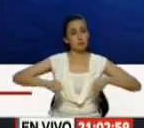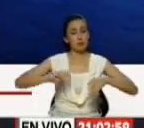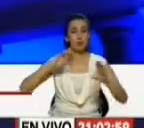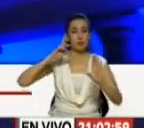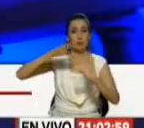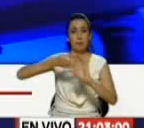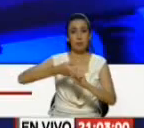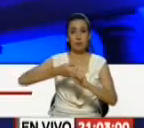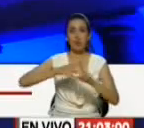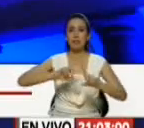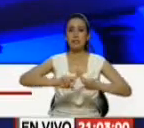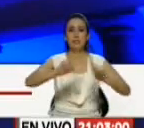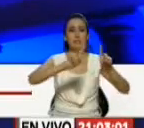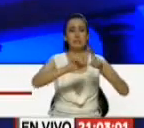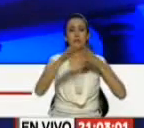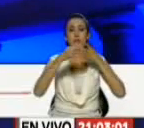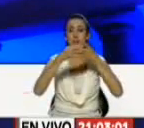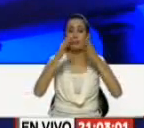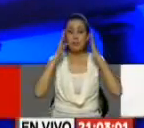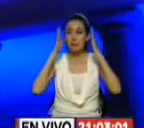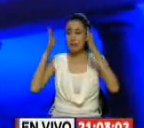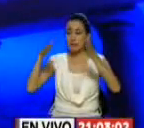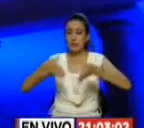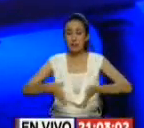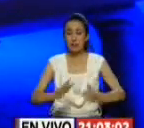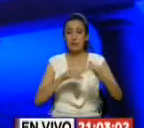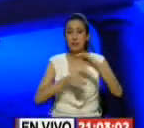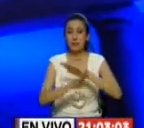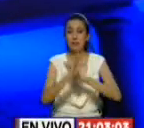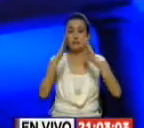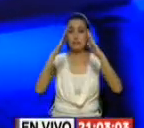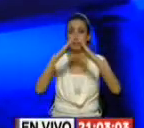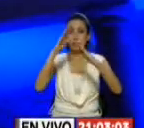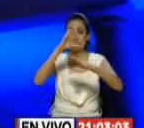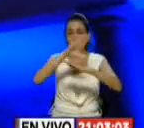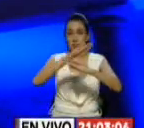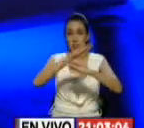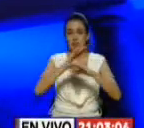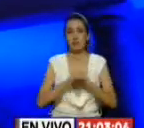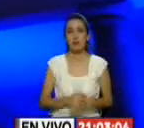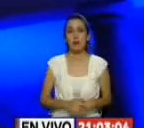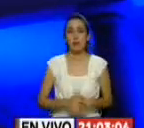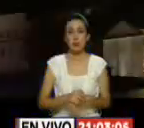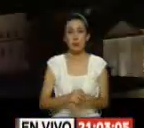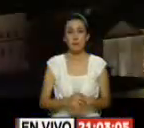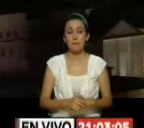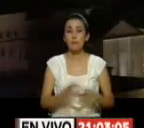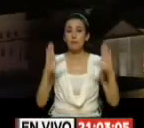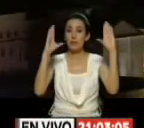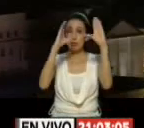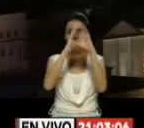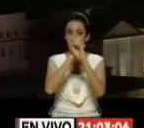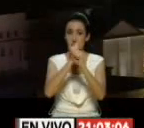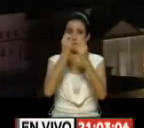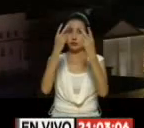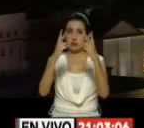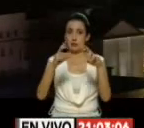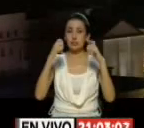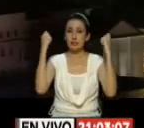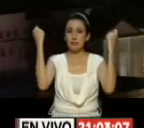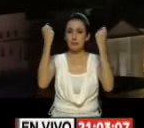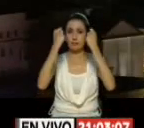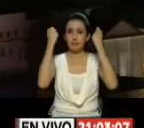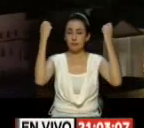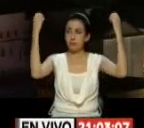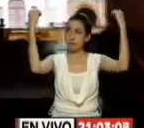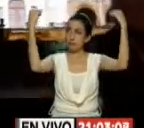participar de recorridos teatralizados al interior del Palacio de Carondelet. Y en la noche también disfrutar de la Fiesta